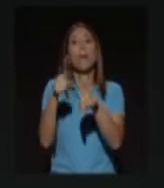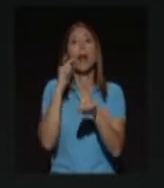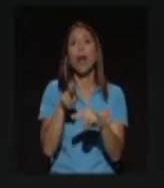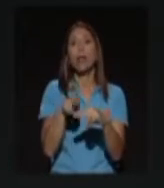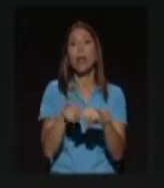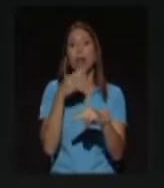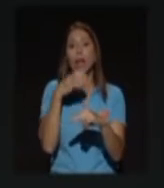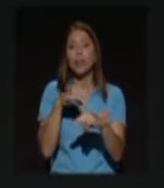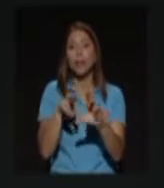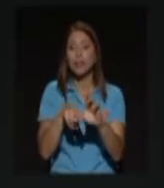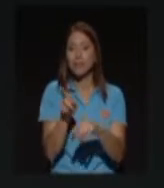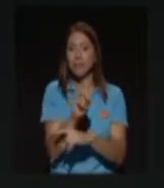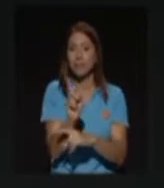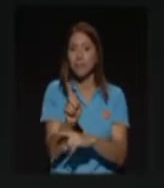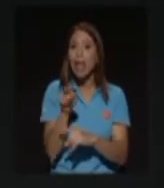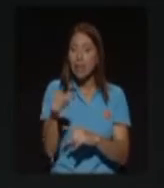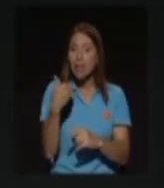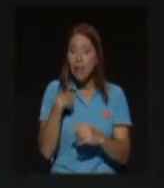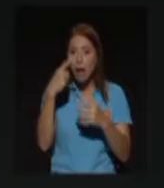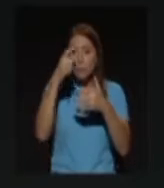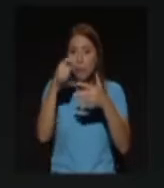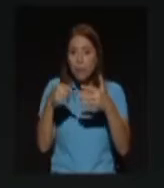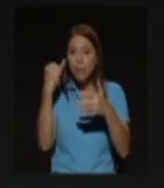que tenía una serie de ideas